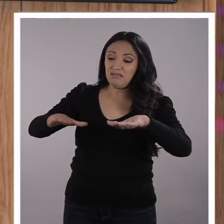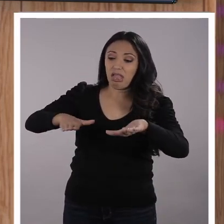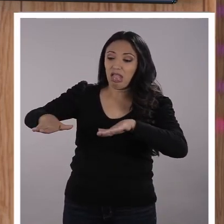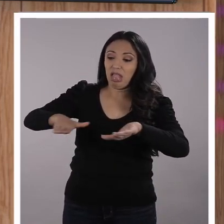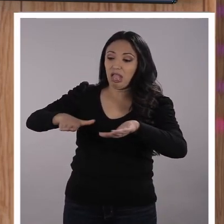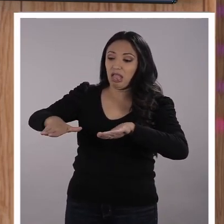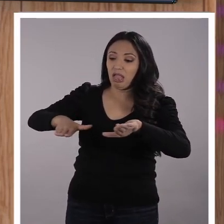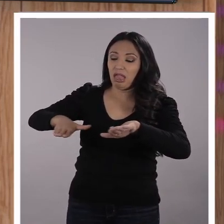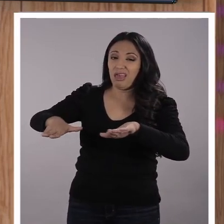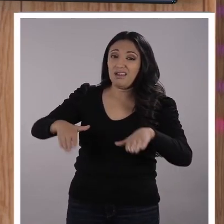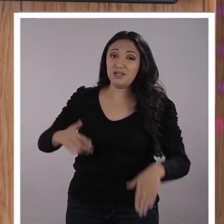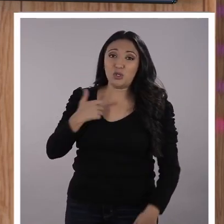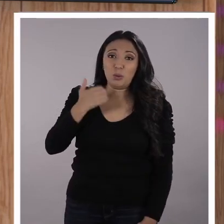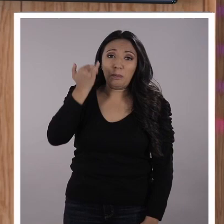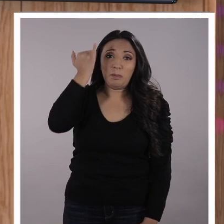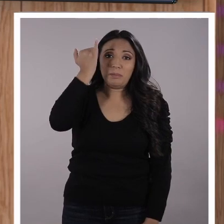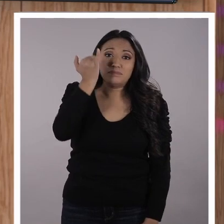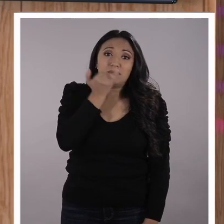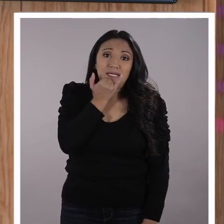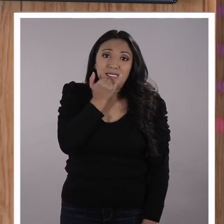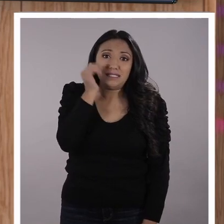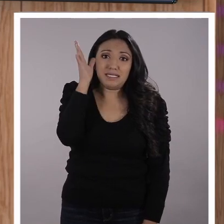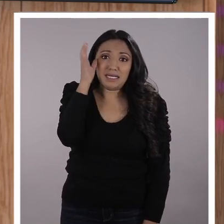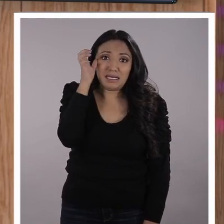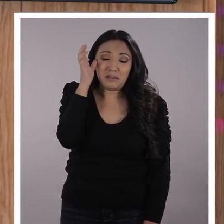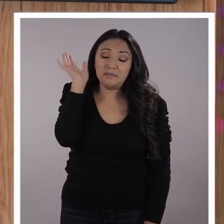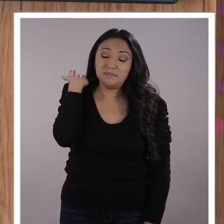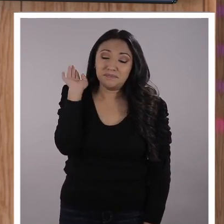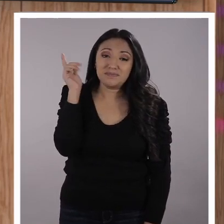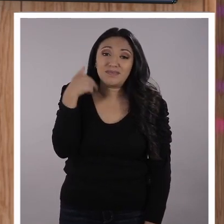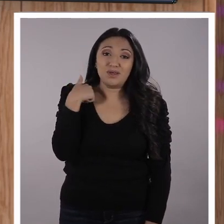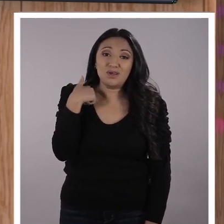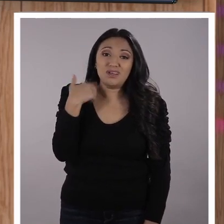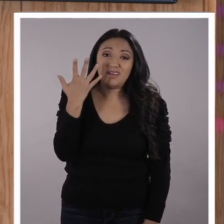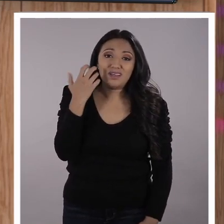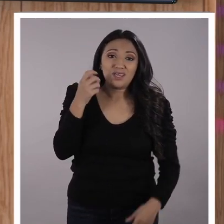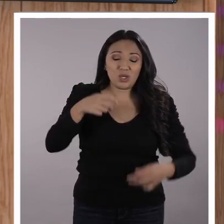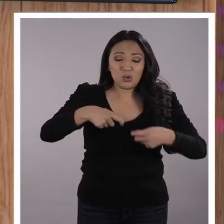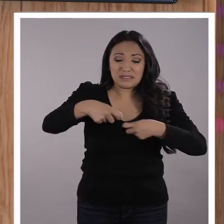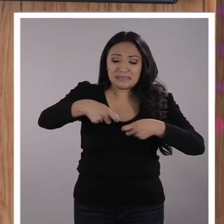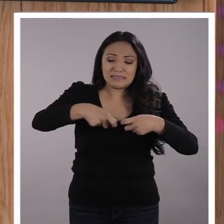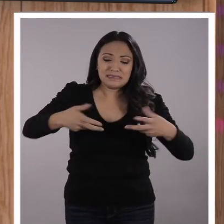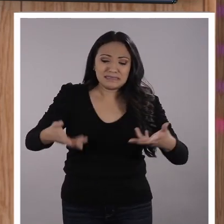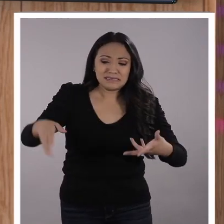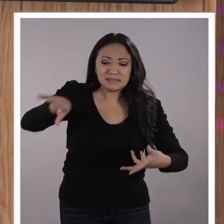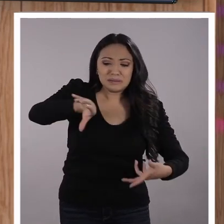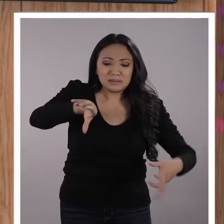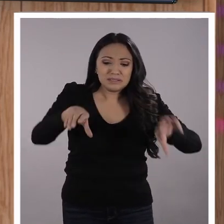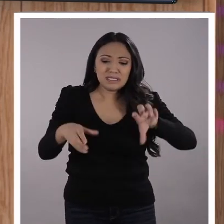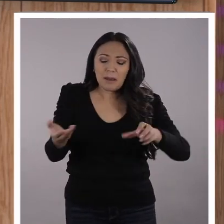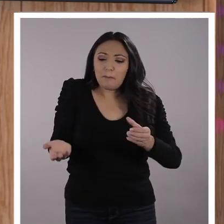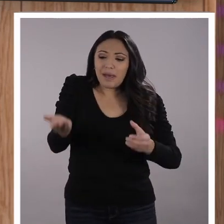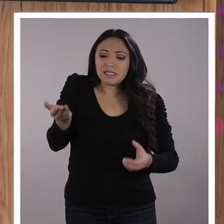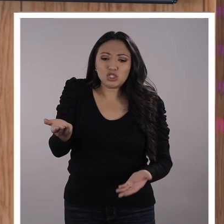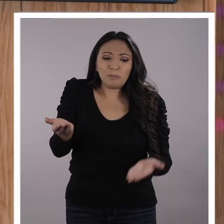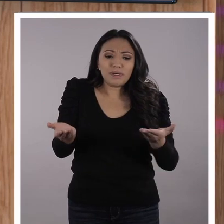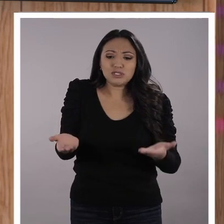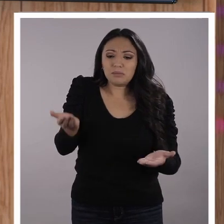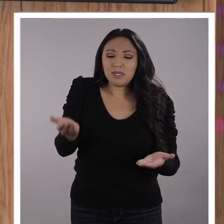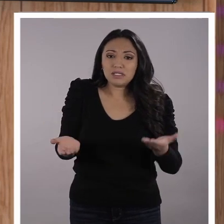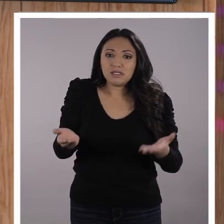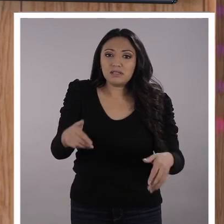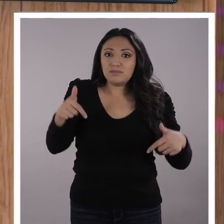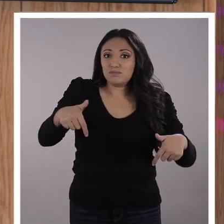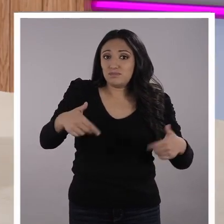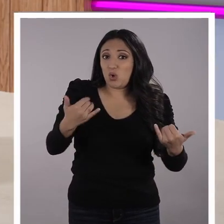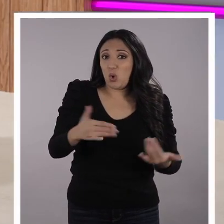ahí moviéndose. Espero que podamos o que yo pueda aprender, por ejemplo, cómo medir o cómo generar una balanza en nuestras